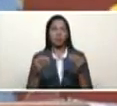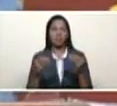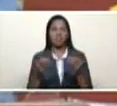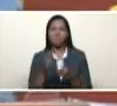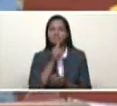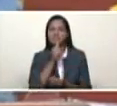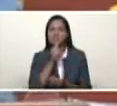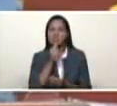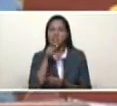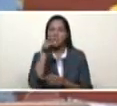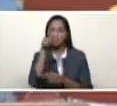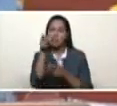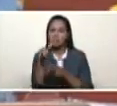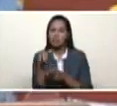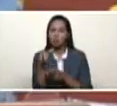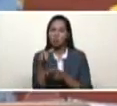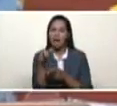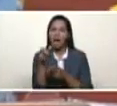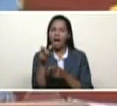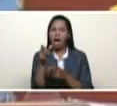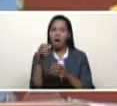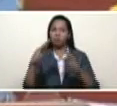quién es esa mansión.